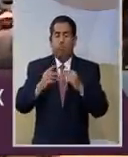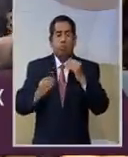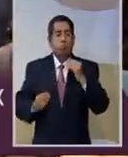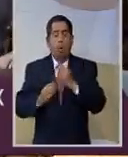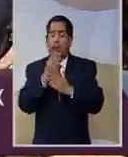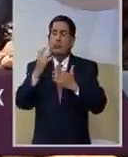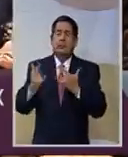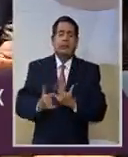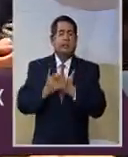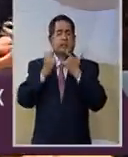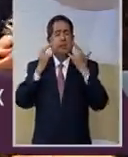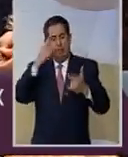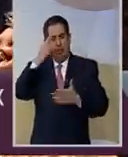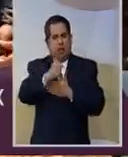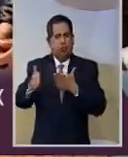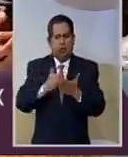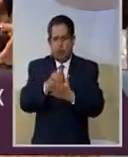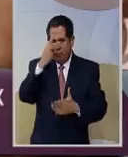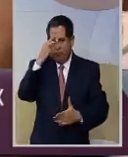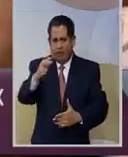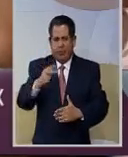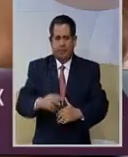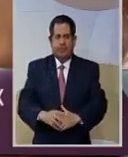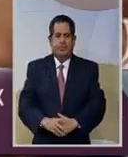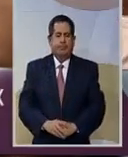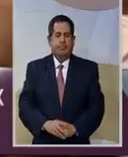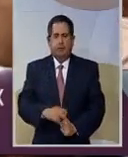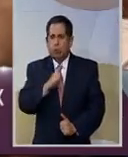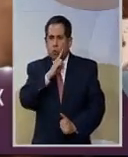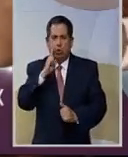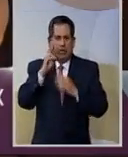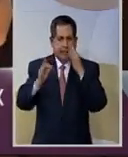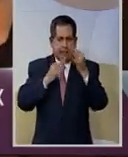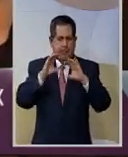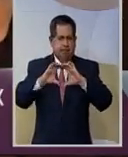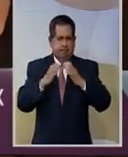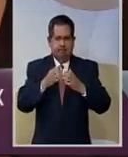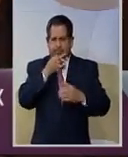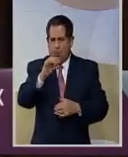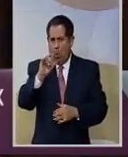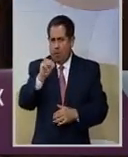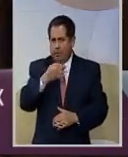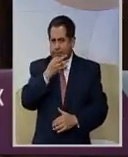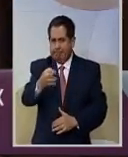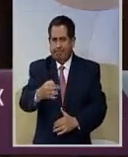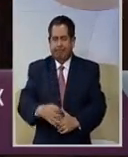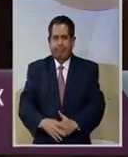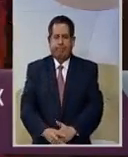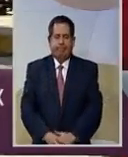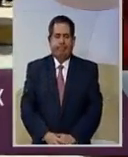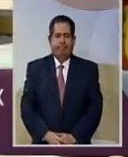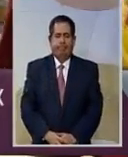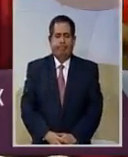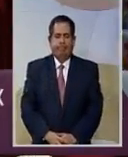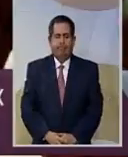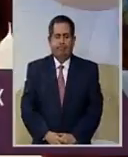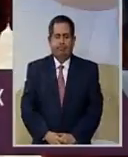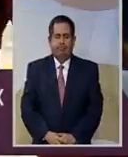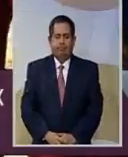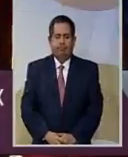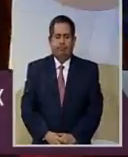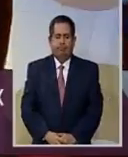elecciones históricas para la Ciudad de México. Para Noticias del Congreso, Juan Cárdenas. Daniel,